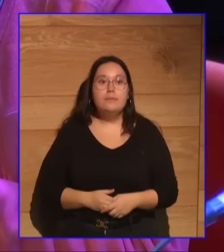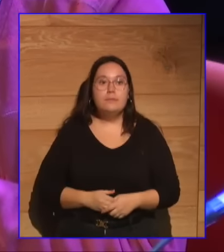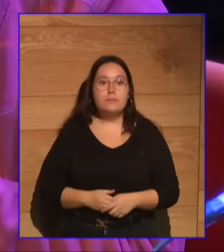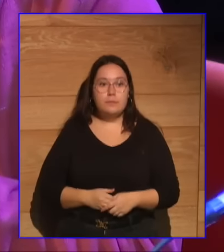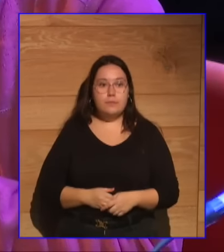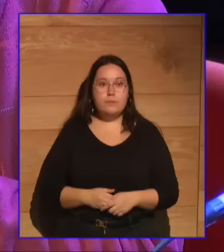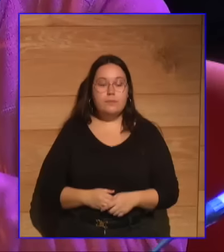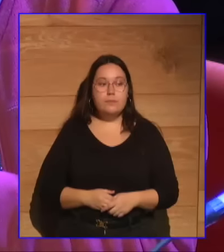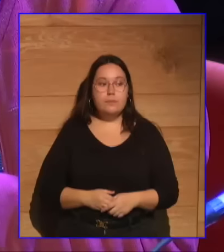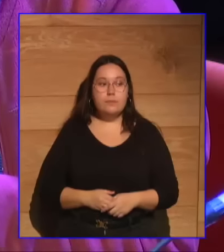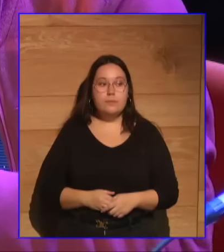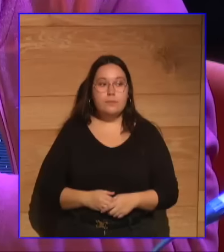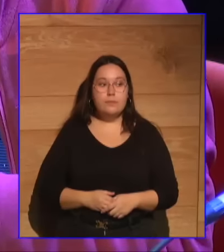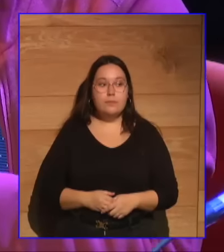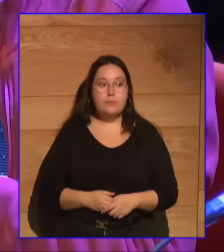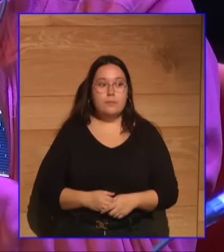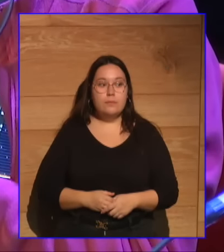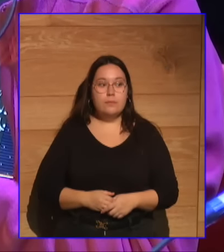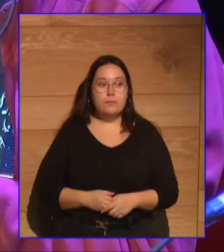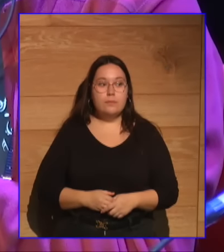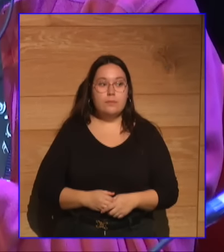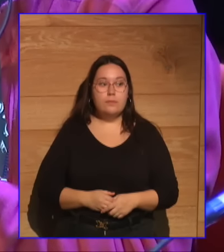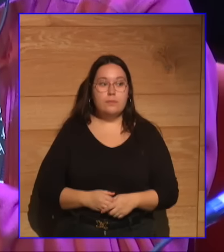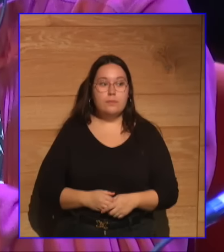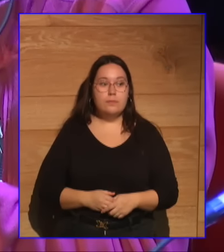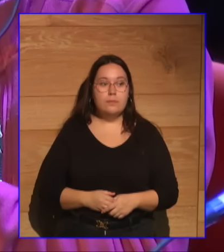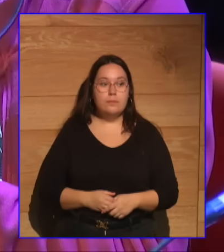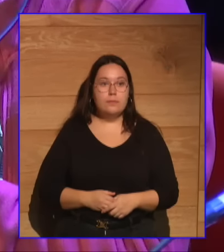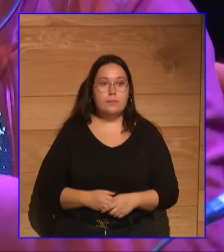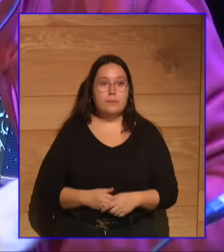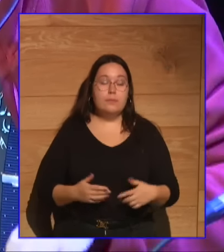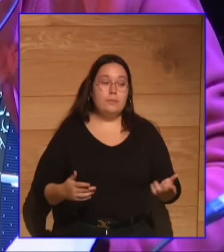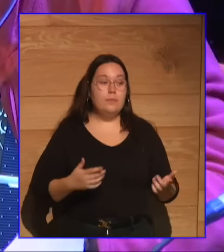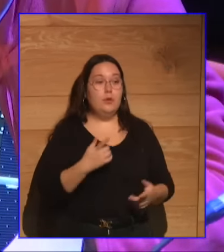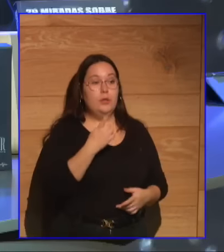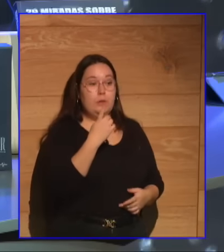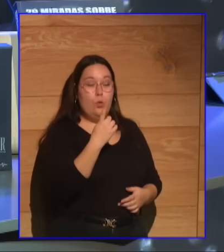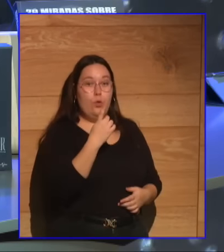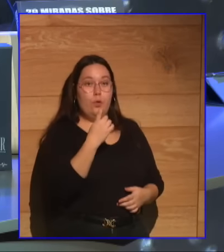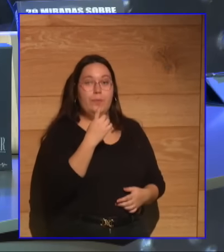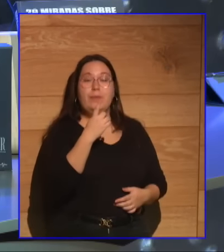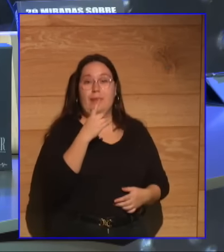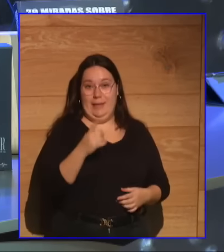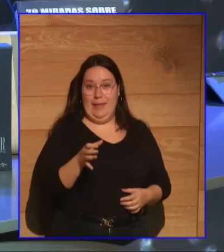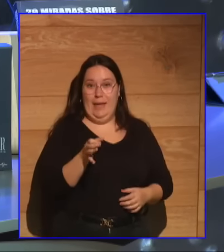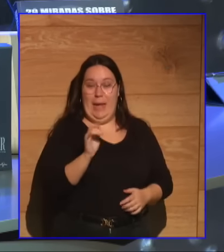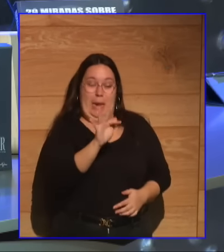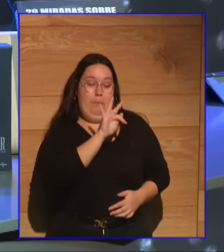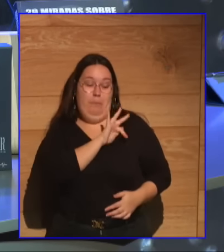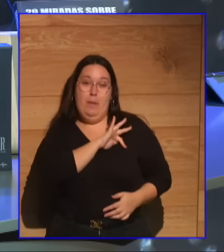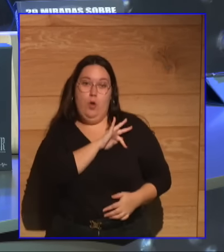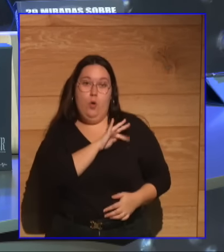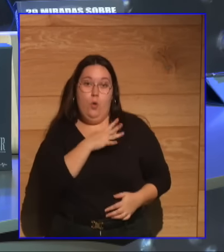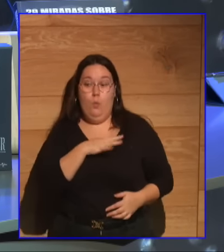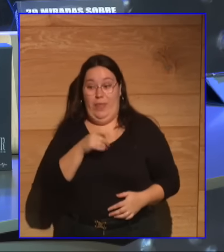Porque digamos que a nivel de barato no lo es, ¿no? Ya, pero si uno de nosotros encuentra el ABA, igual nos lo haces pagar.